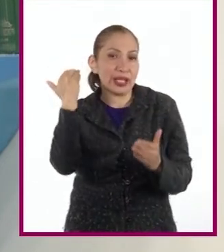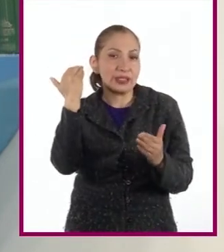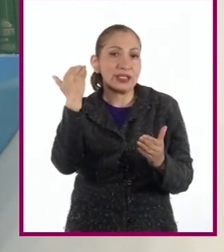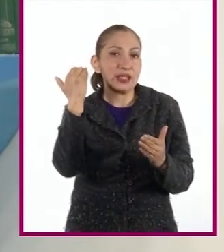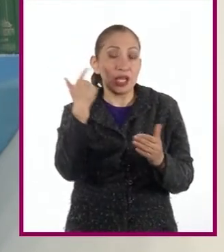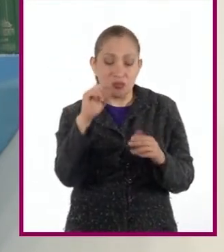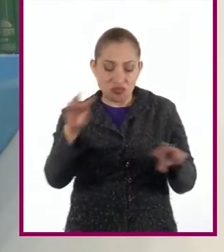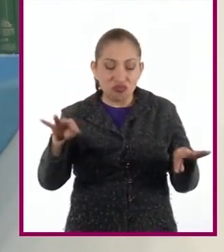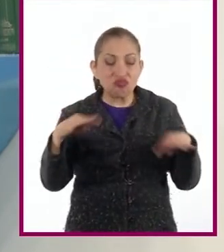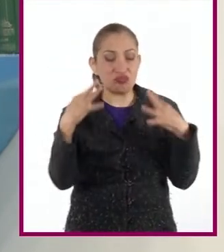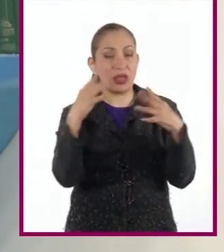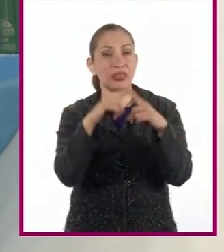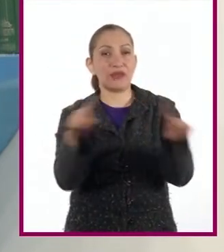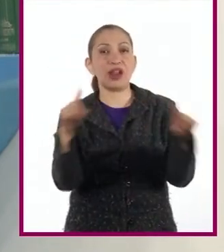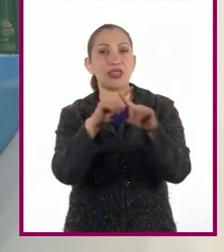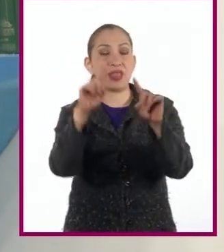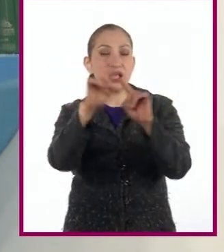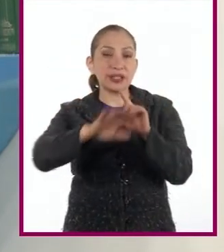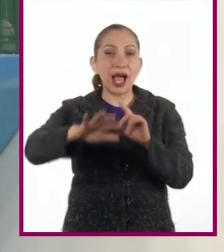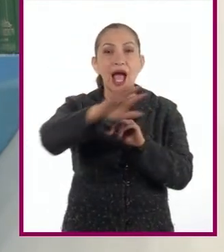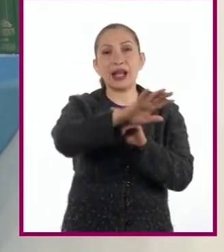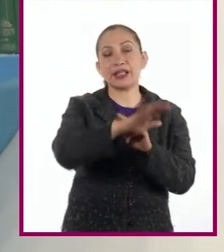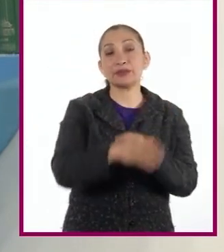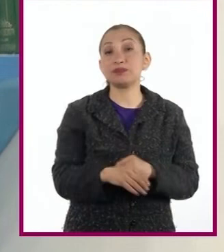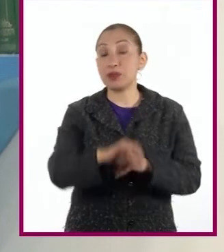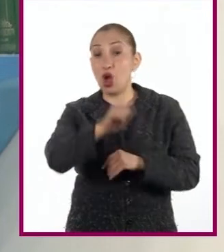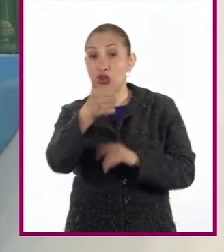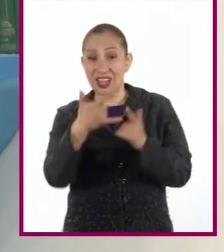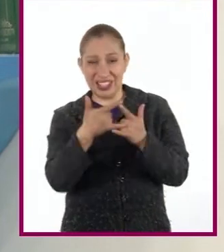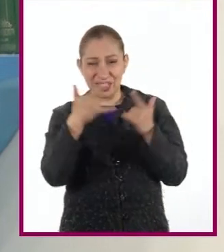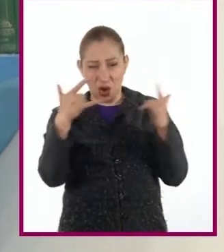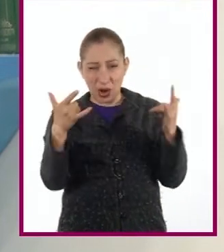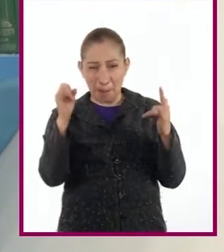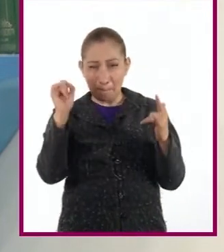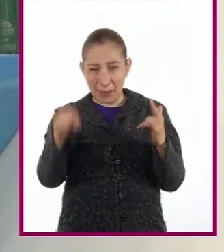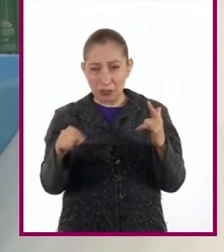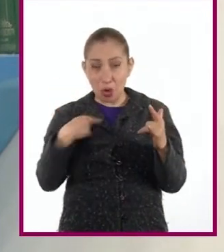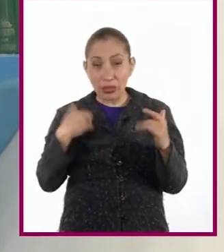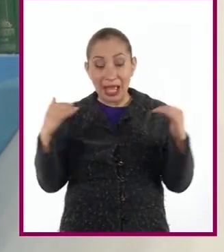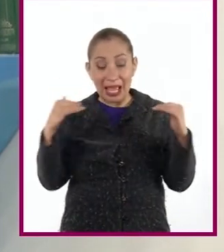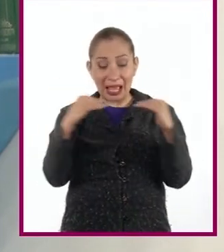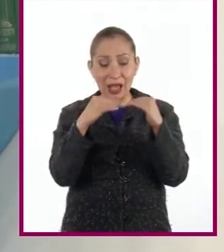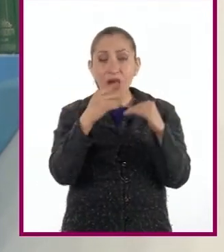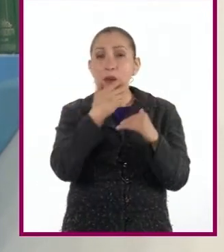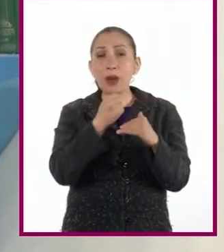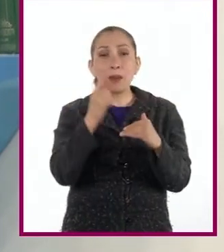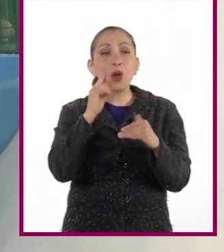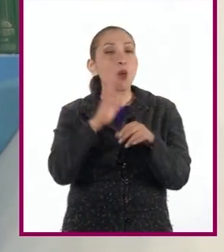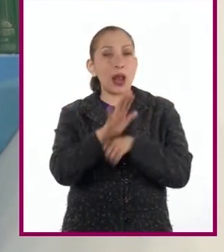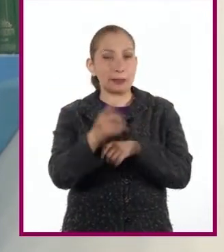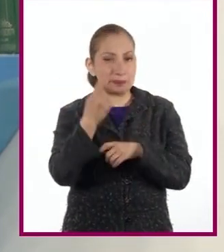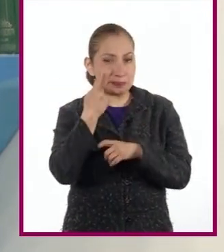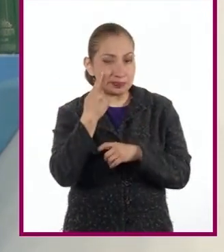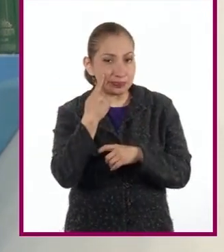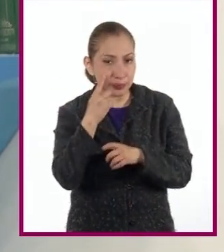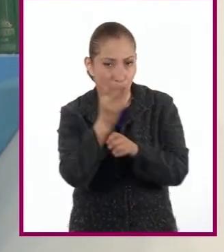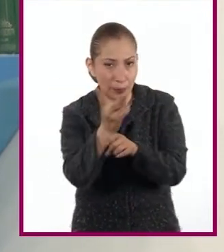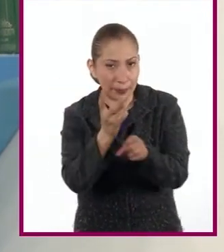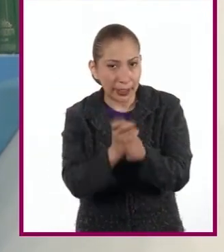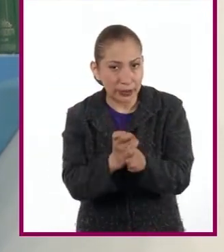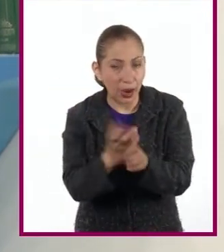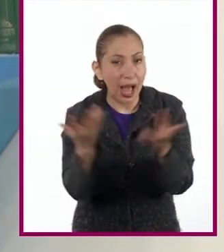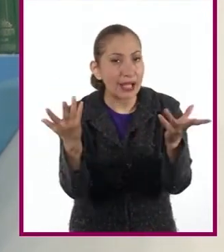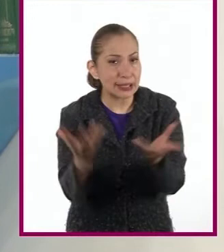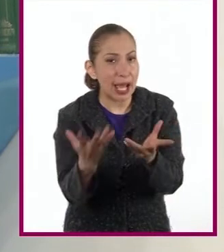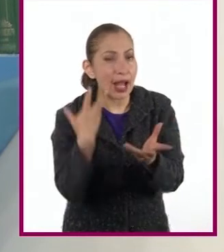lograr destacar en distintas áreas. Otros antecedentes relacionados con la equidad de género son los siguientes. Les invito a